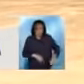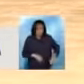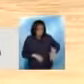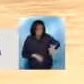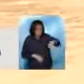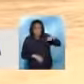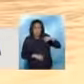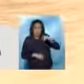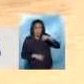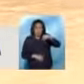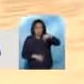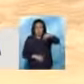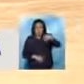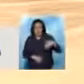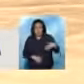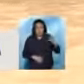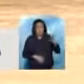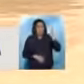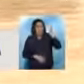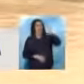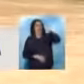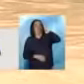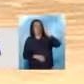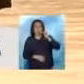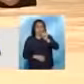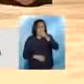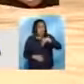cabeza. El agua me va a cubrir la cabeza en ese momento.